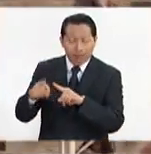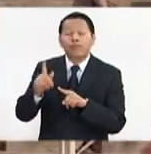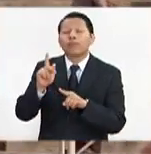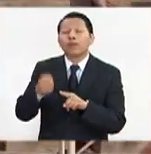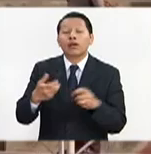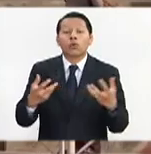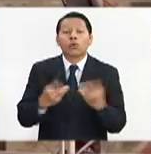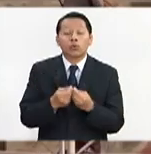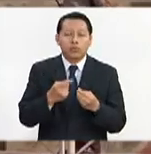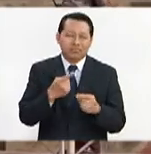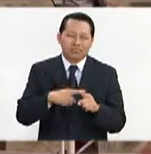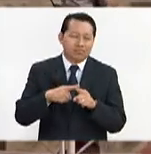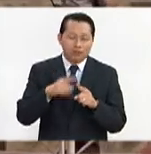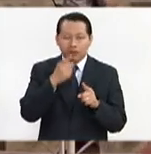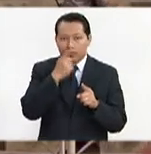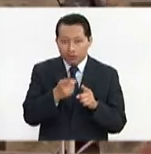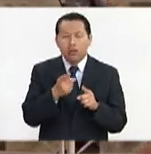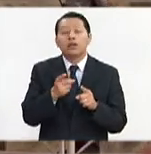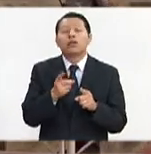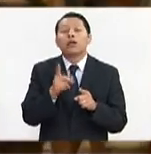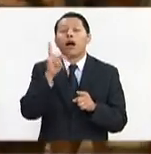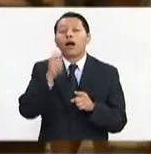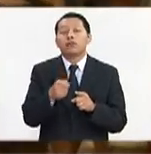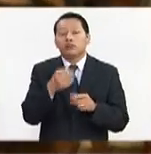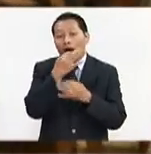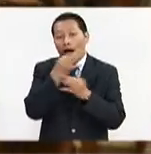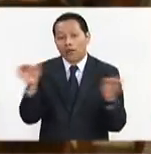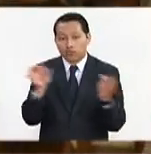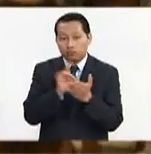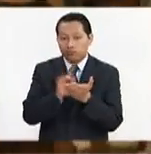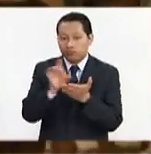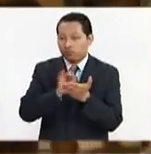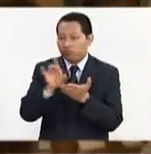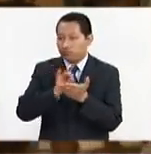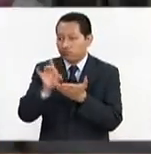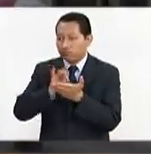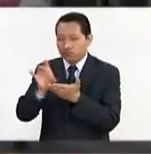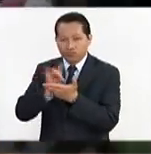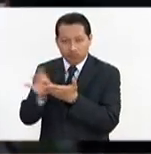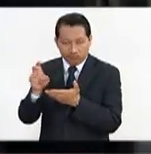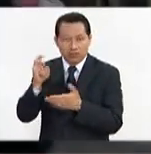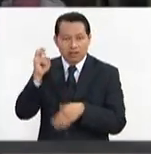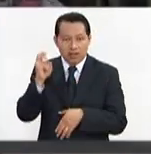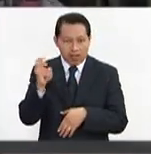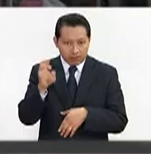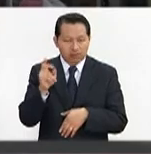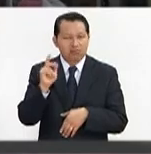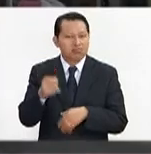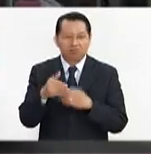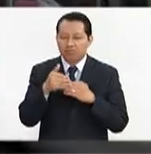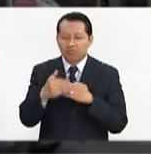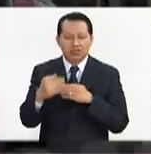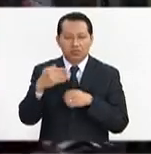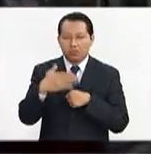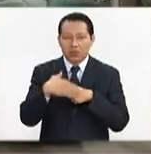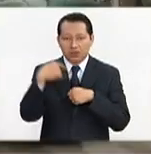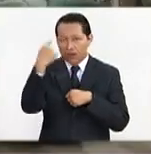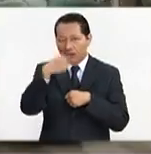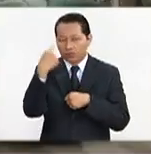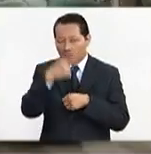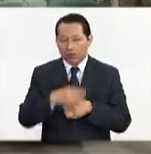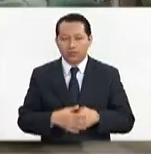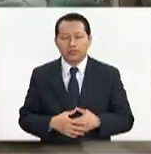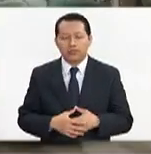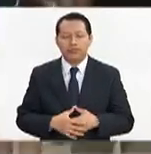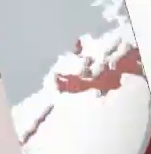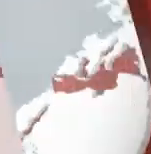Unidos, el Departamento de Estado va a anunciar la expulsión de los diplomáticos durante las próximas horas.